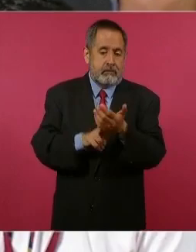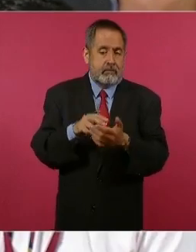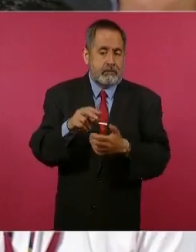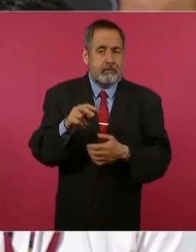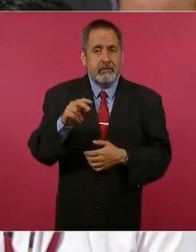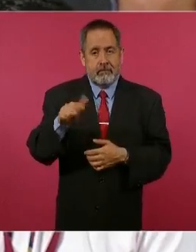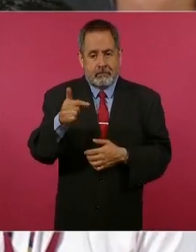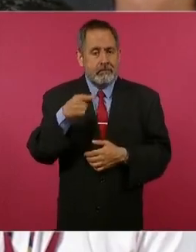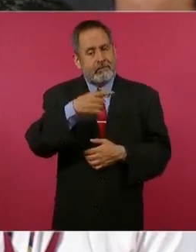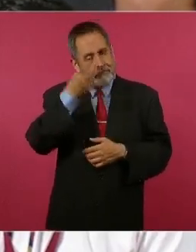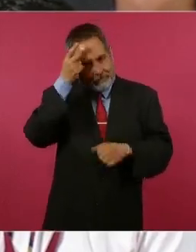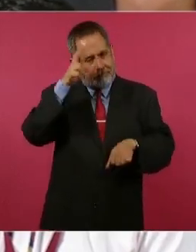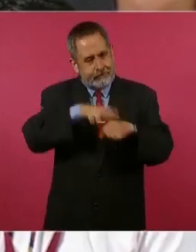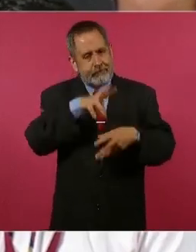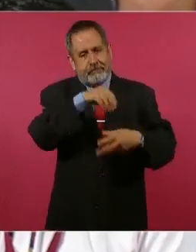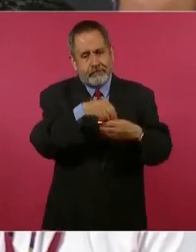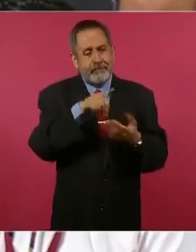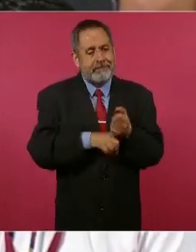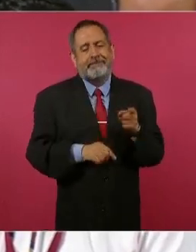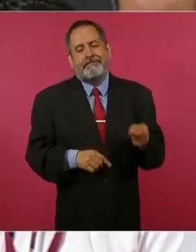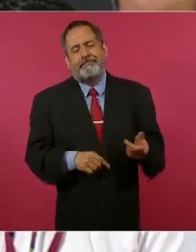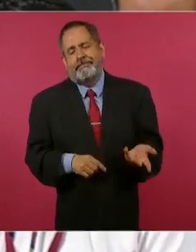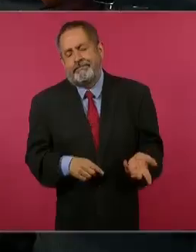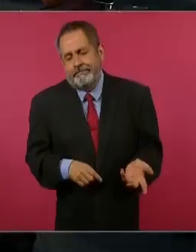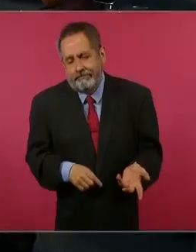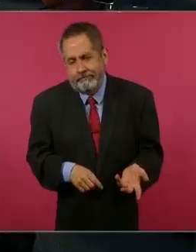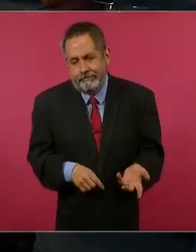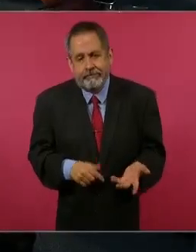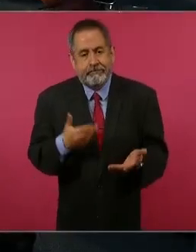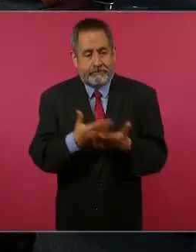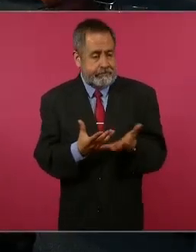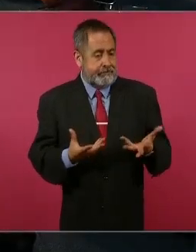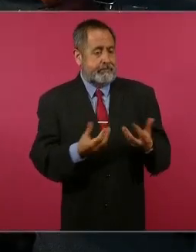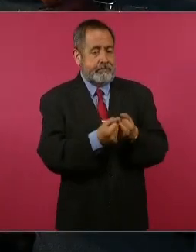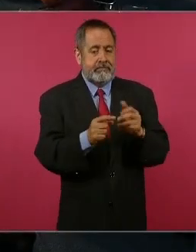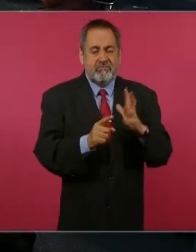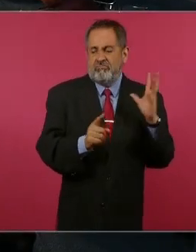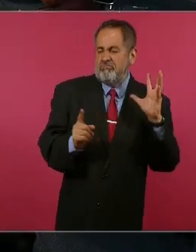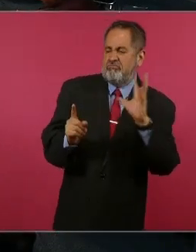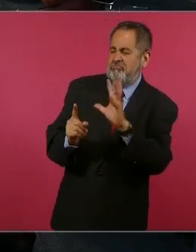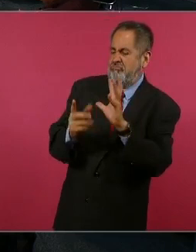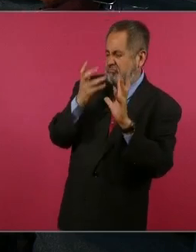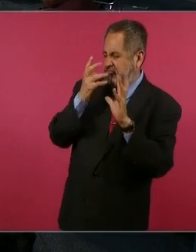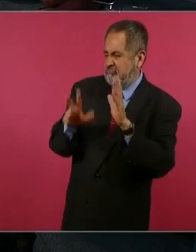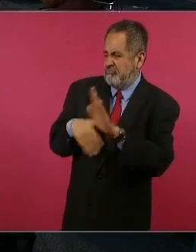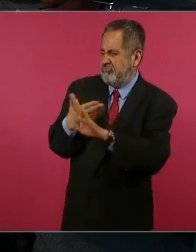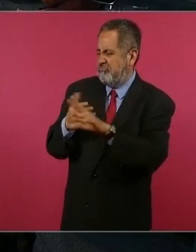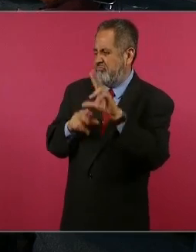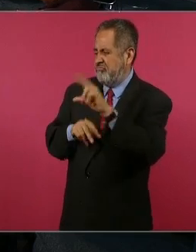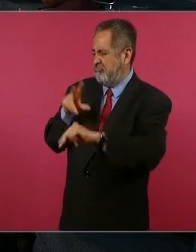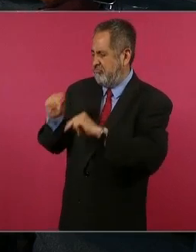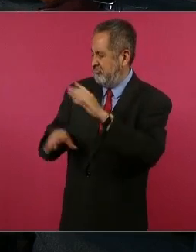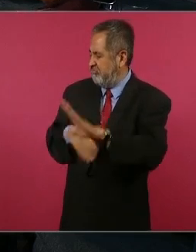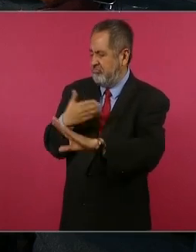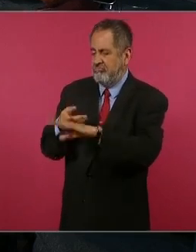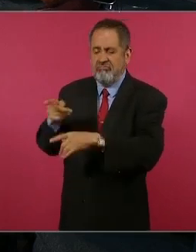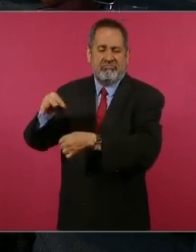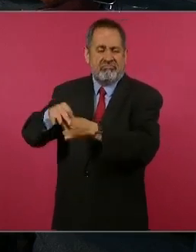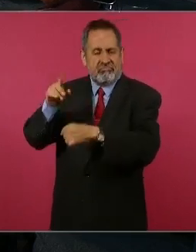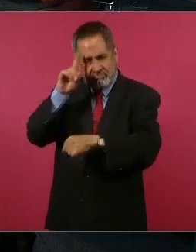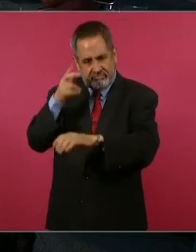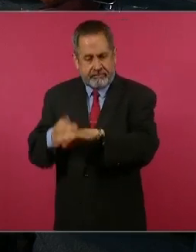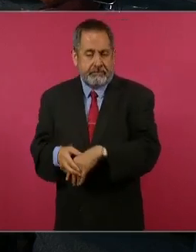era directivo de entonces y ahora pues forma parte de esta facción ya como consejero electoral.